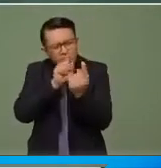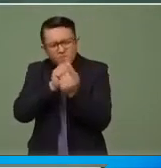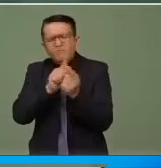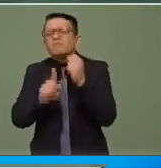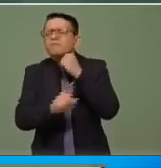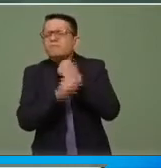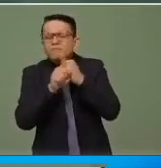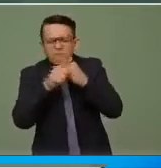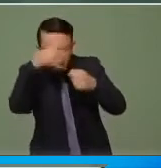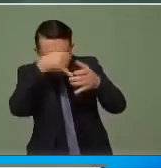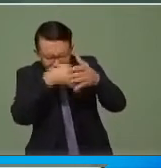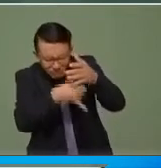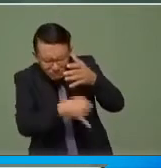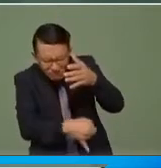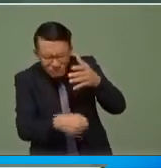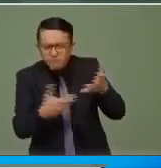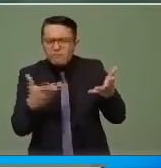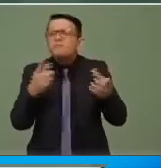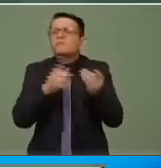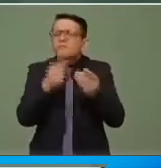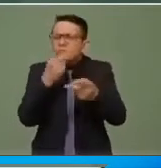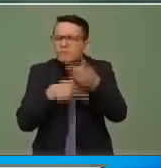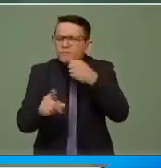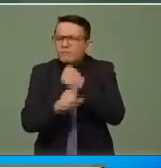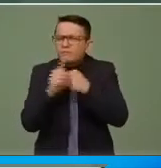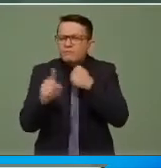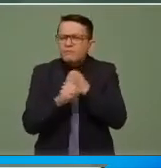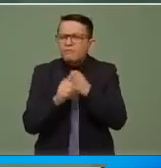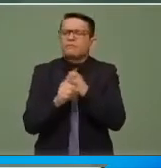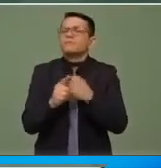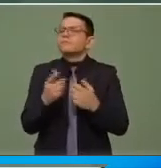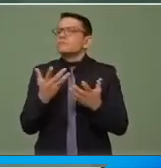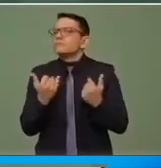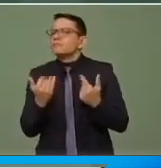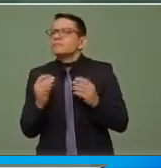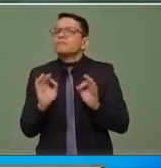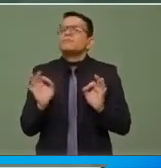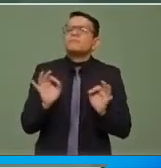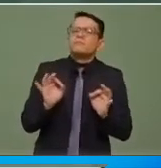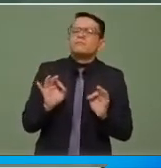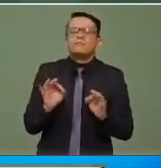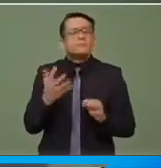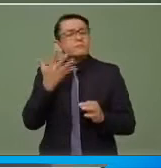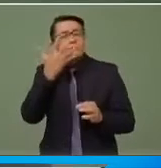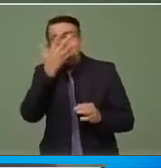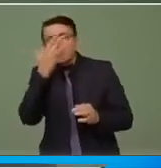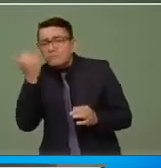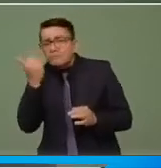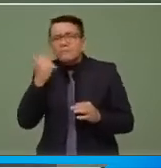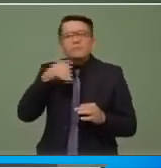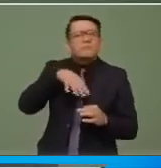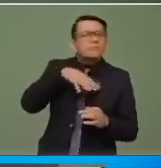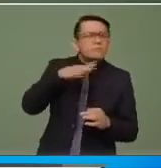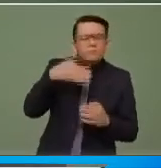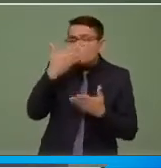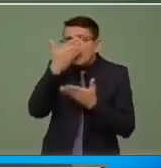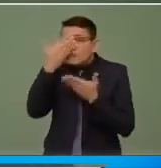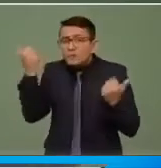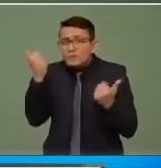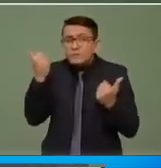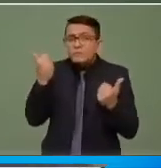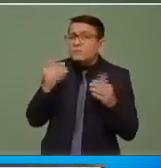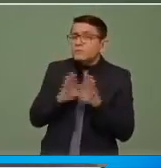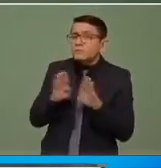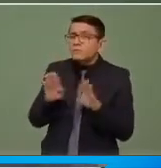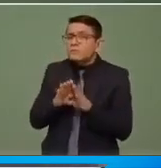obras inconclusas en Monterrey como el metro y presa, se ha hecho el compromiso de apoyar al gobierno de Nuevo León para su conclusión. De igual forma